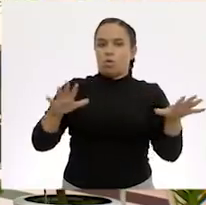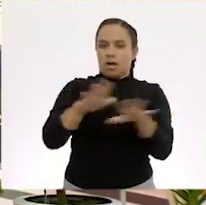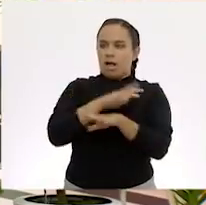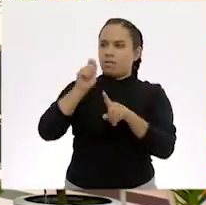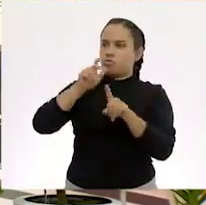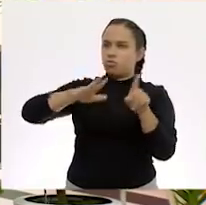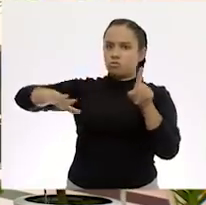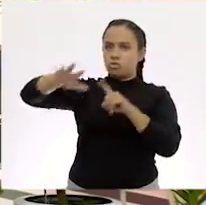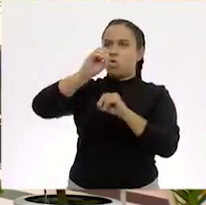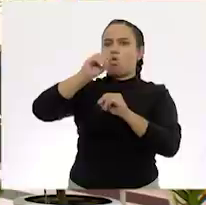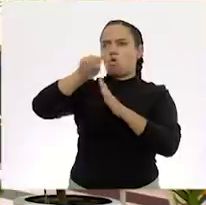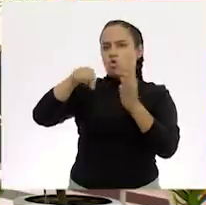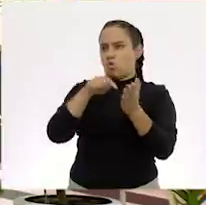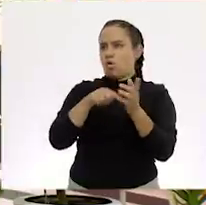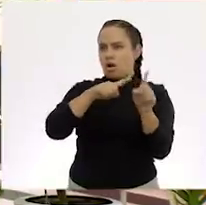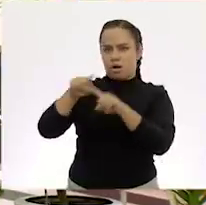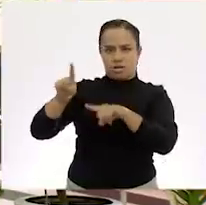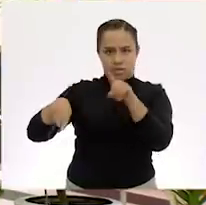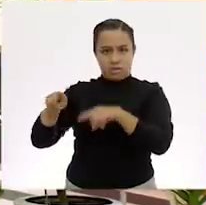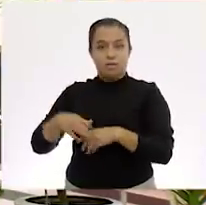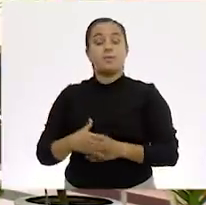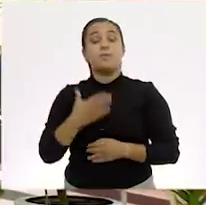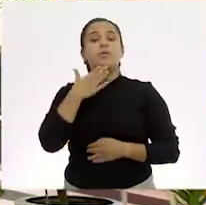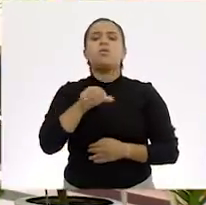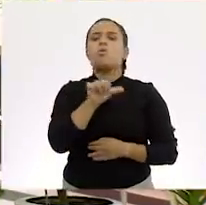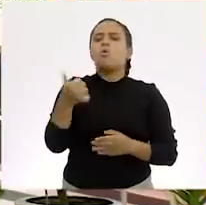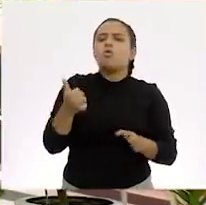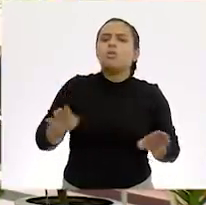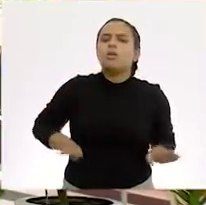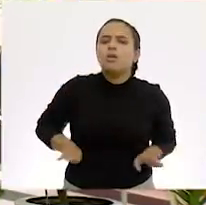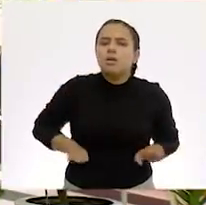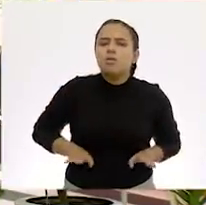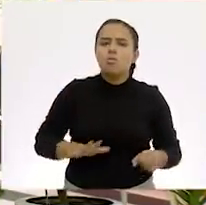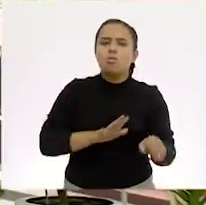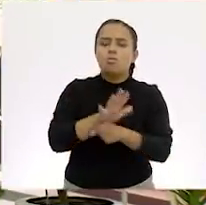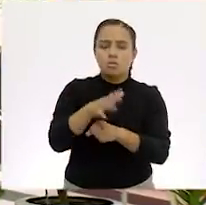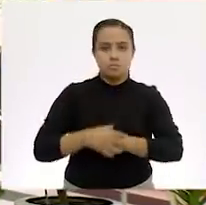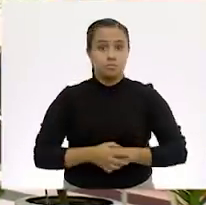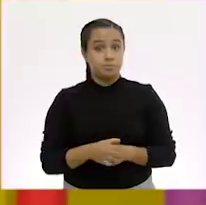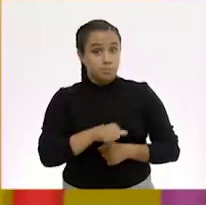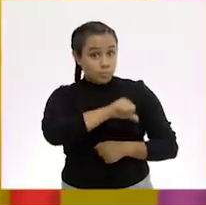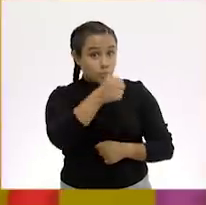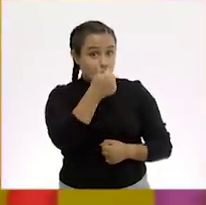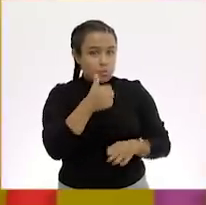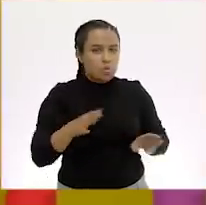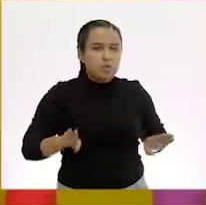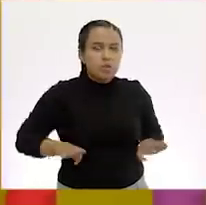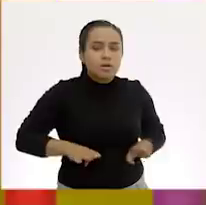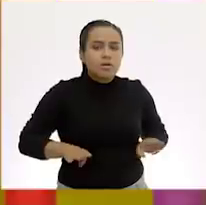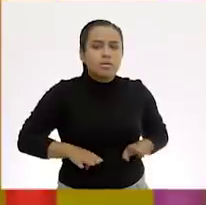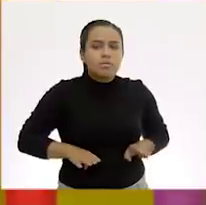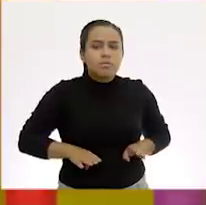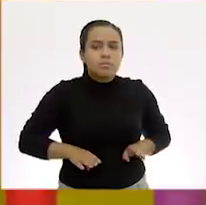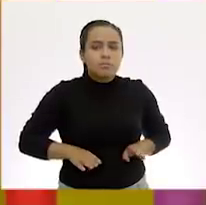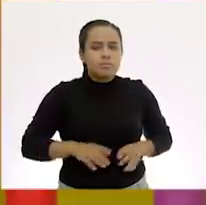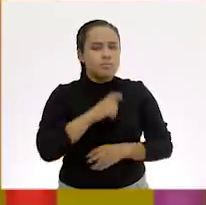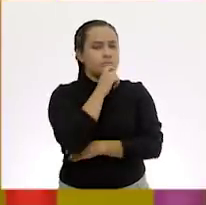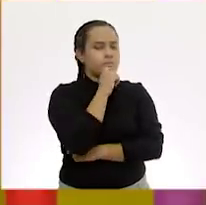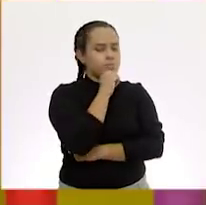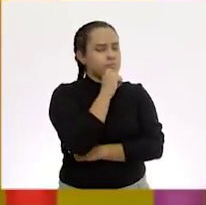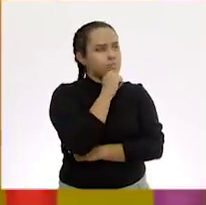ambiente o el lugar en el que estemos. Exactamente. Muy bien. Otra característica, ¿cuál sería? Otra característica...